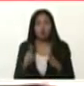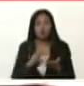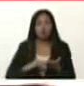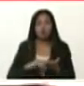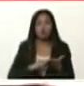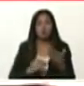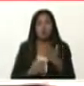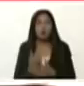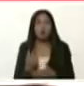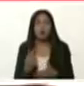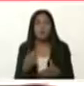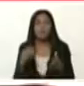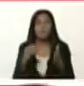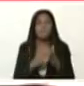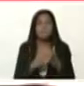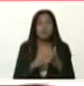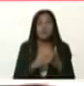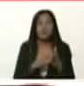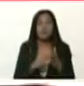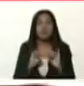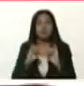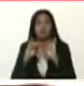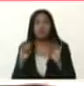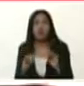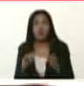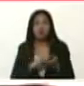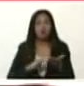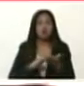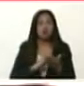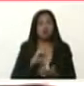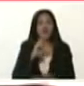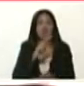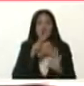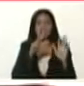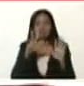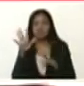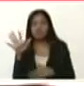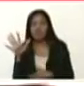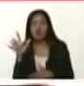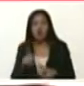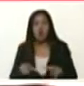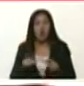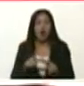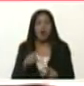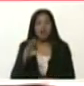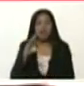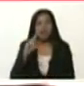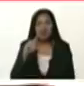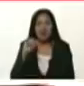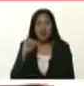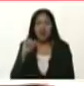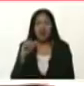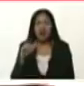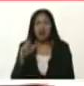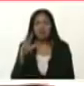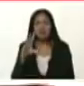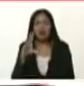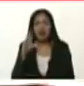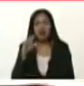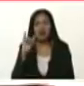rehabilitación de 1000 consultorios populares, la rehabilitación de 285 CDI, SRI y CAT.